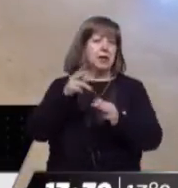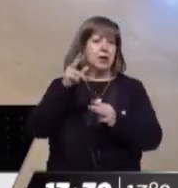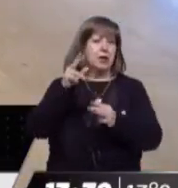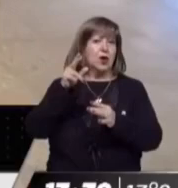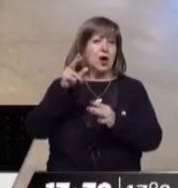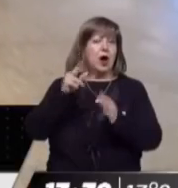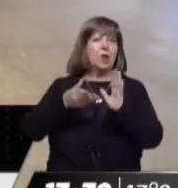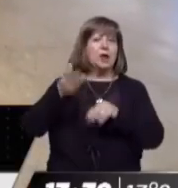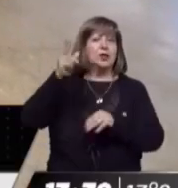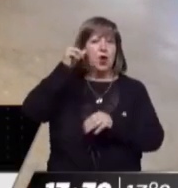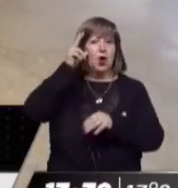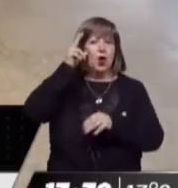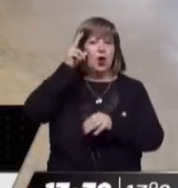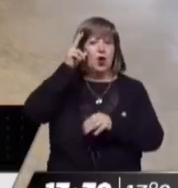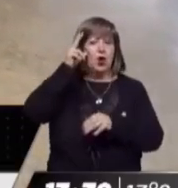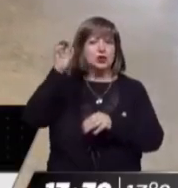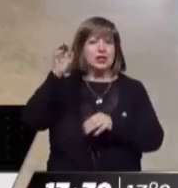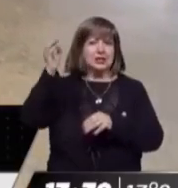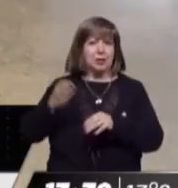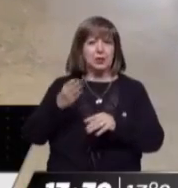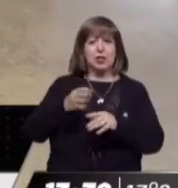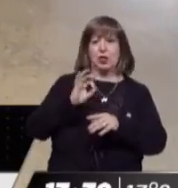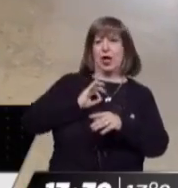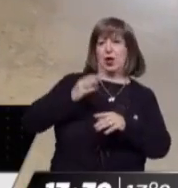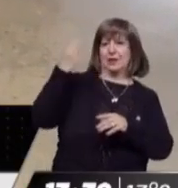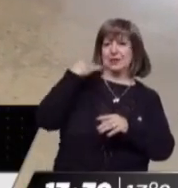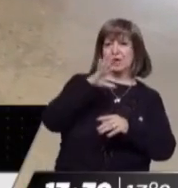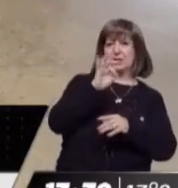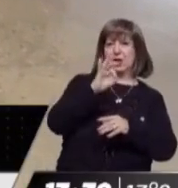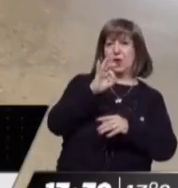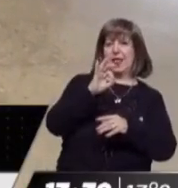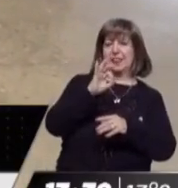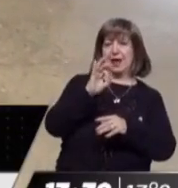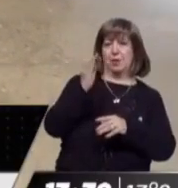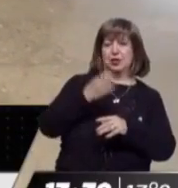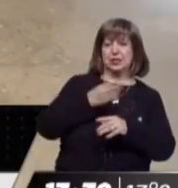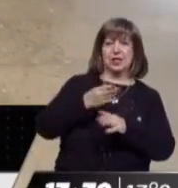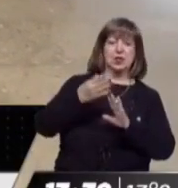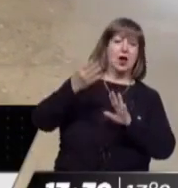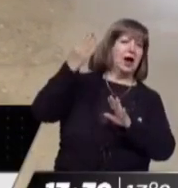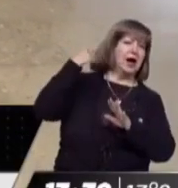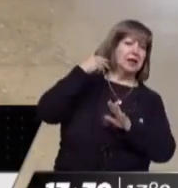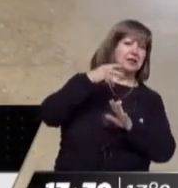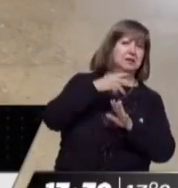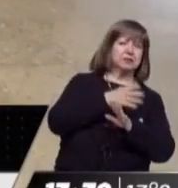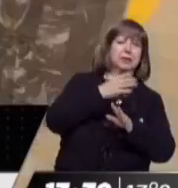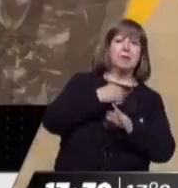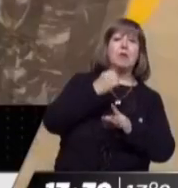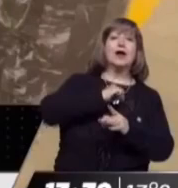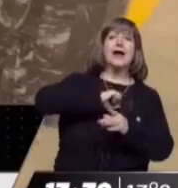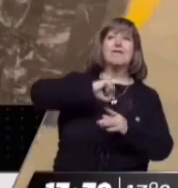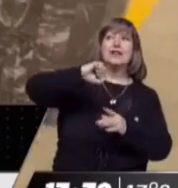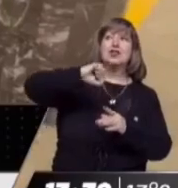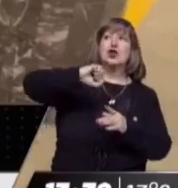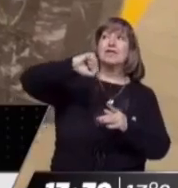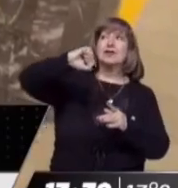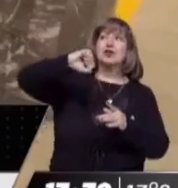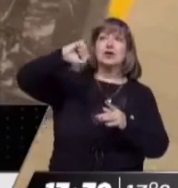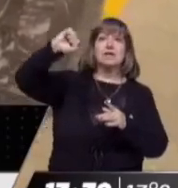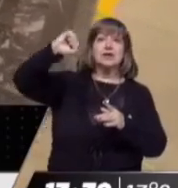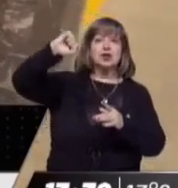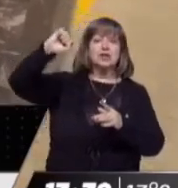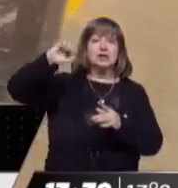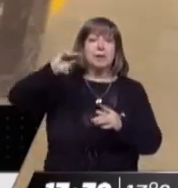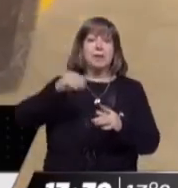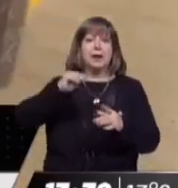80%. El año pasado ya tenemos un 50% y el año anterior tranquilamente perdió un 20% porque la inflación empezó a subir muy